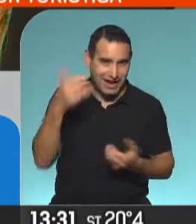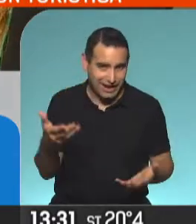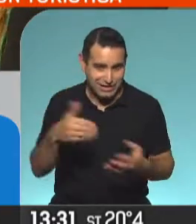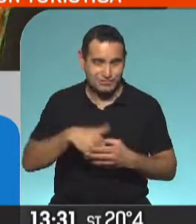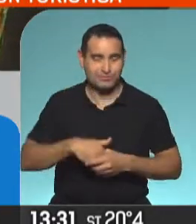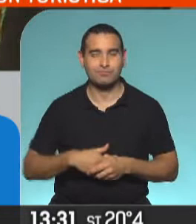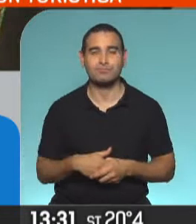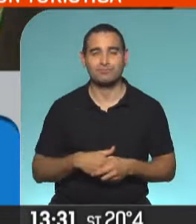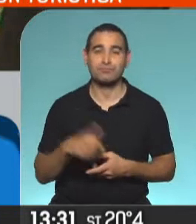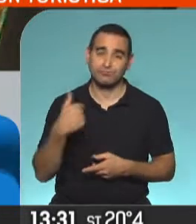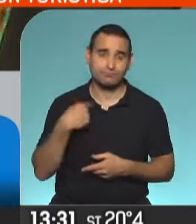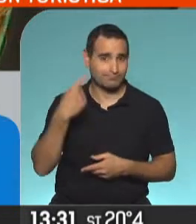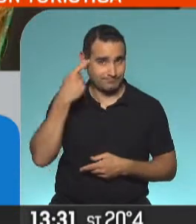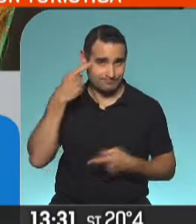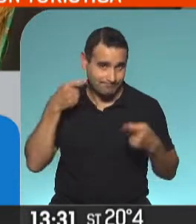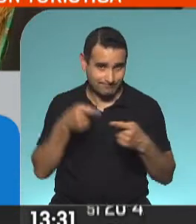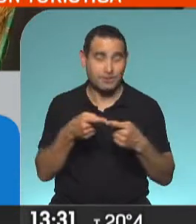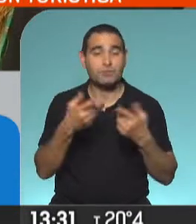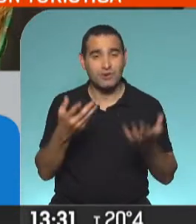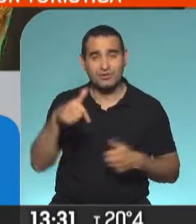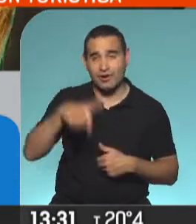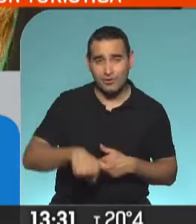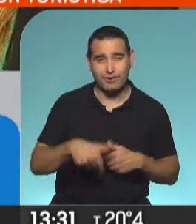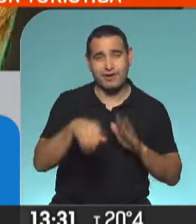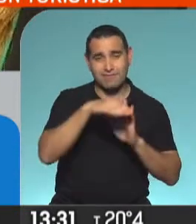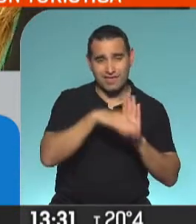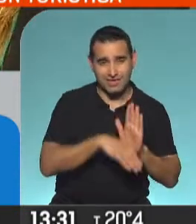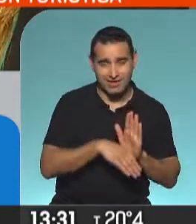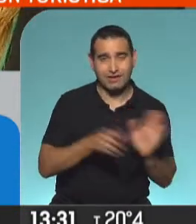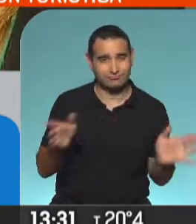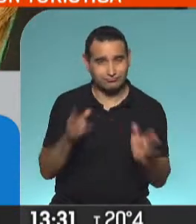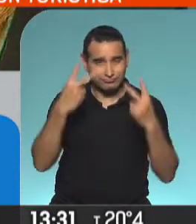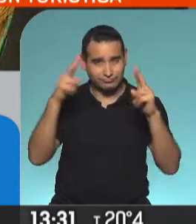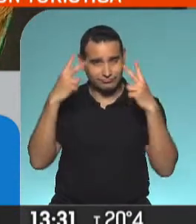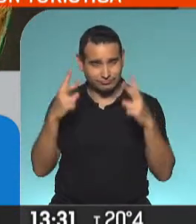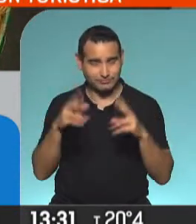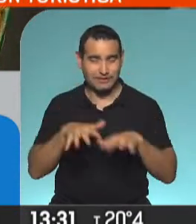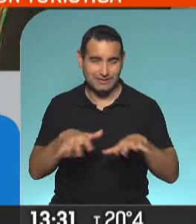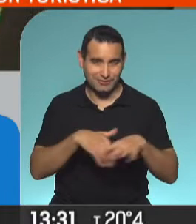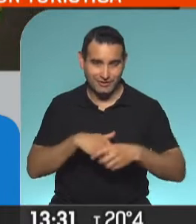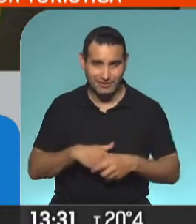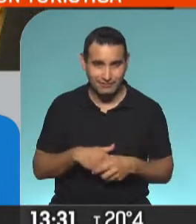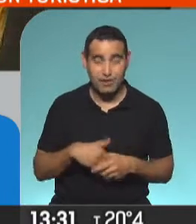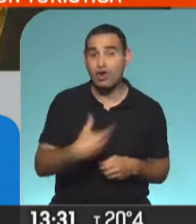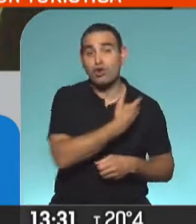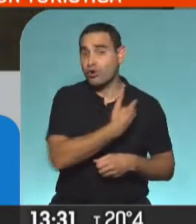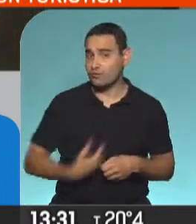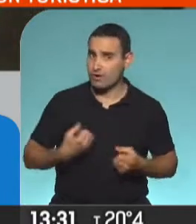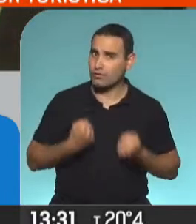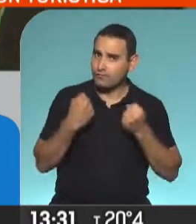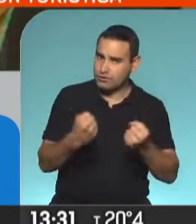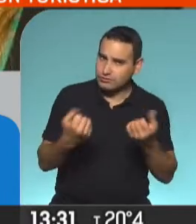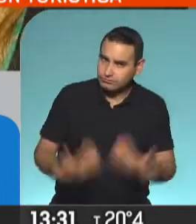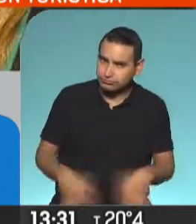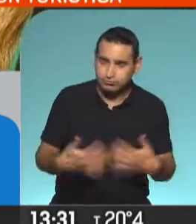vamos a incentivar. Por eso tenemos todas estas medidas que son de reactivación de la actividad turística. El Estado está haciendo un esfuerzo